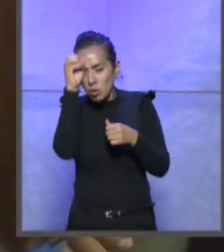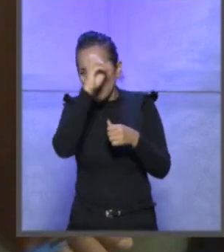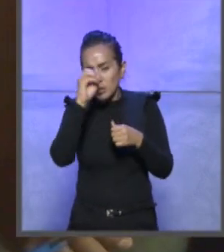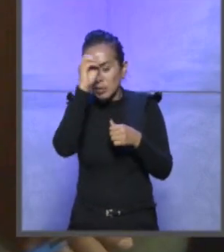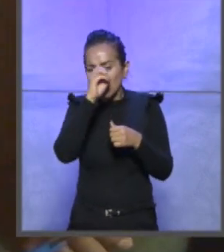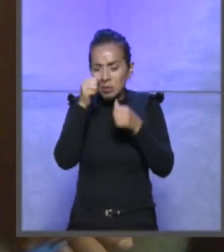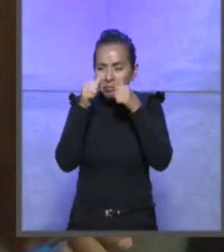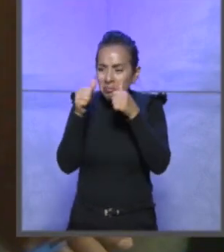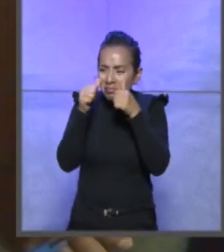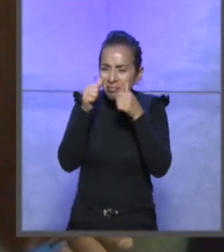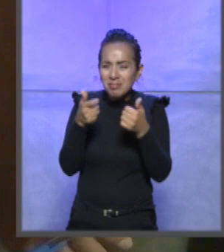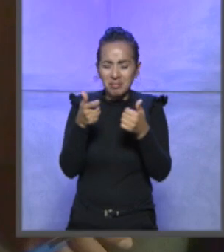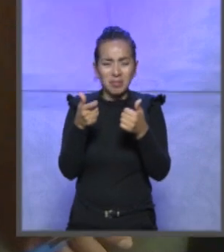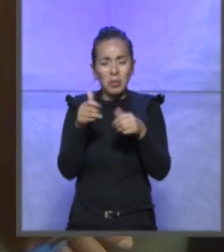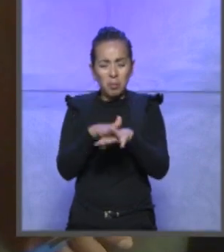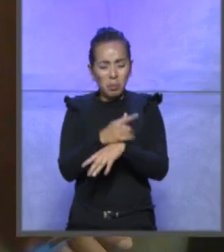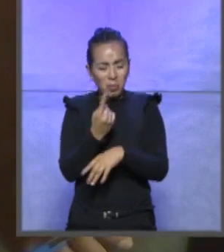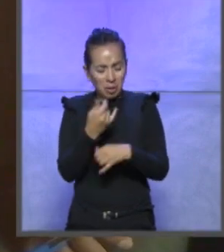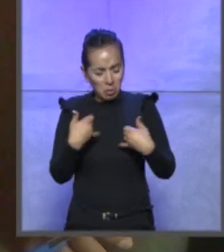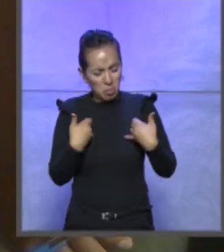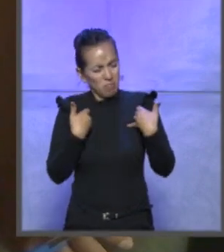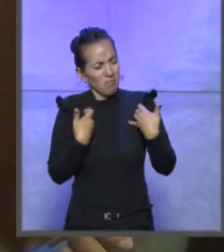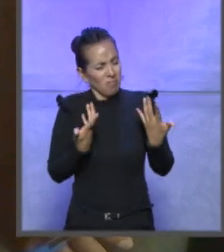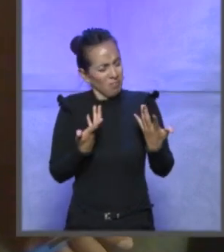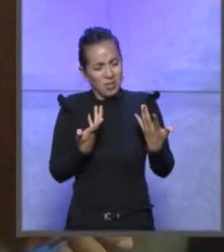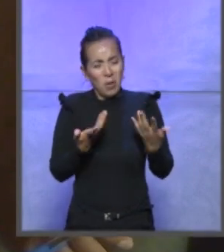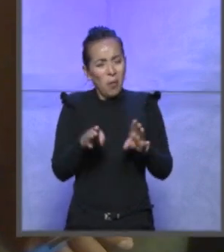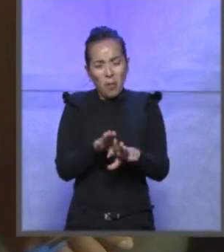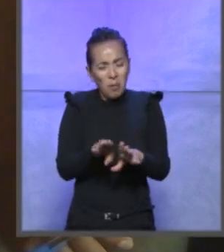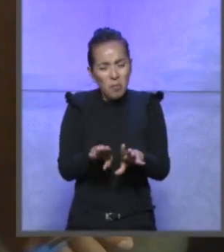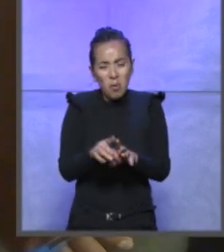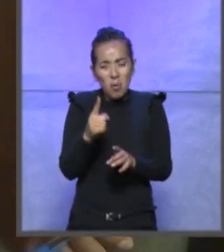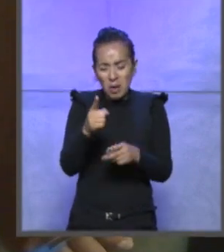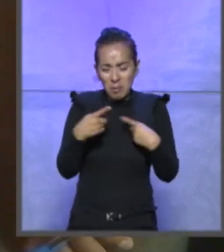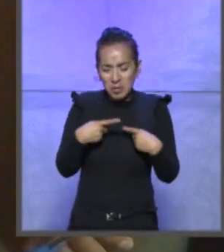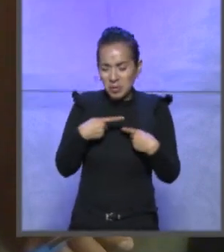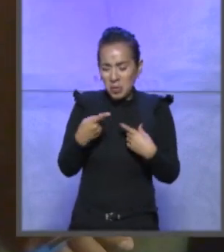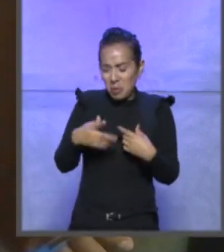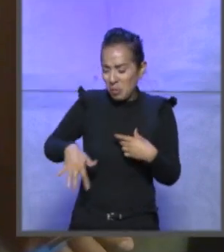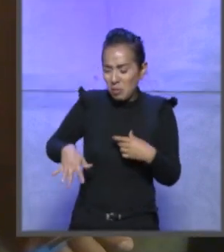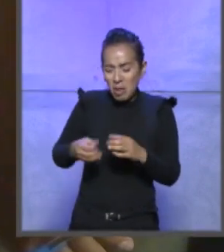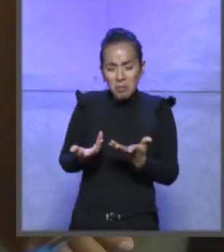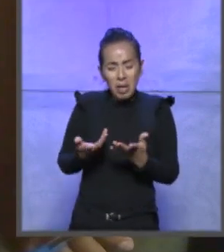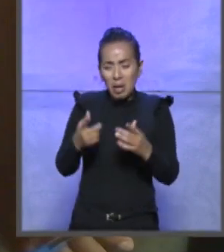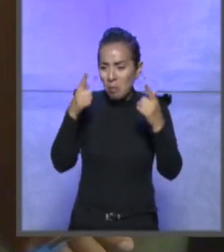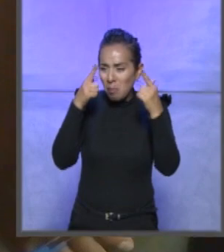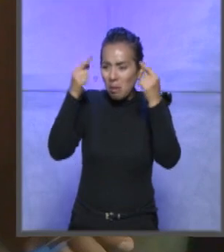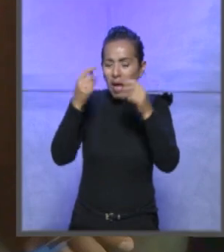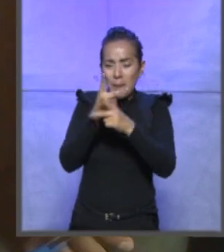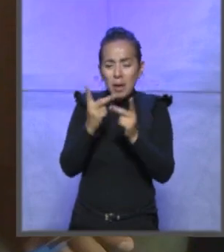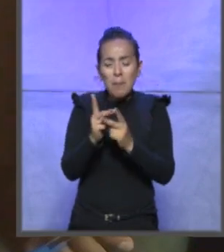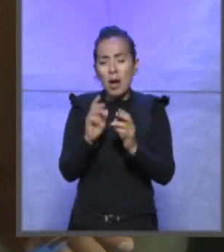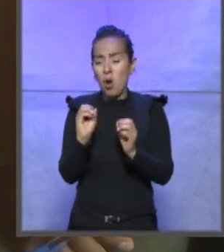respecto a que por qué un joven, o cómo es posible que alguien que apenas está saliendo de la preparatoria o que